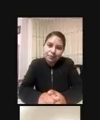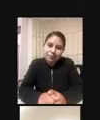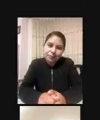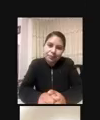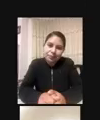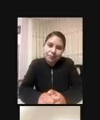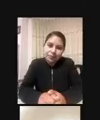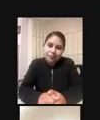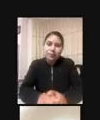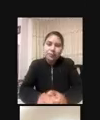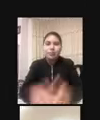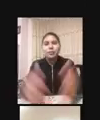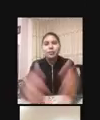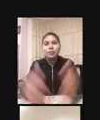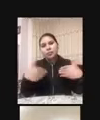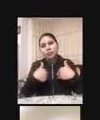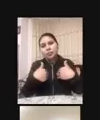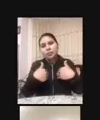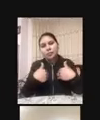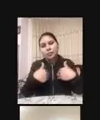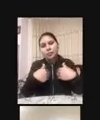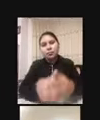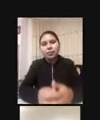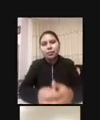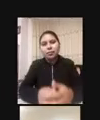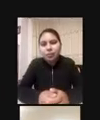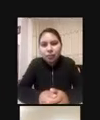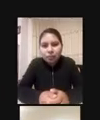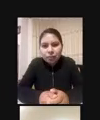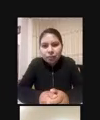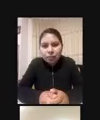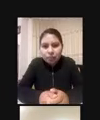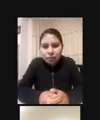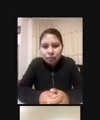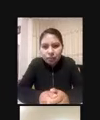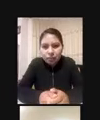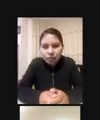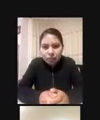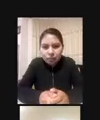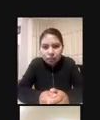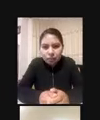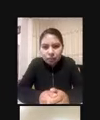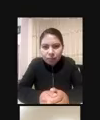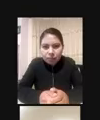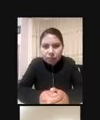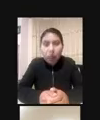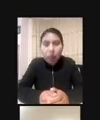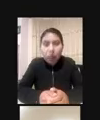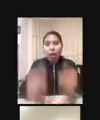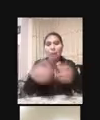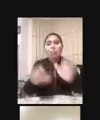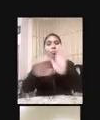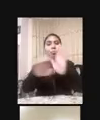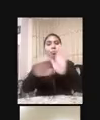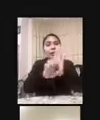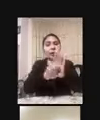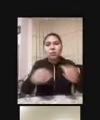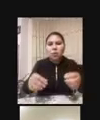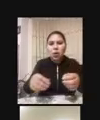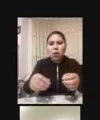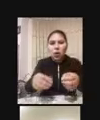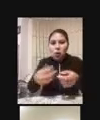Tenemos lo que es una, tenemos alteraciones en la cronología de la erupción. Por ejemplo, en la